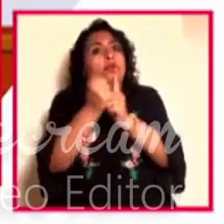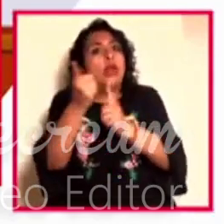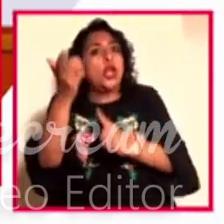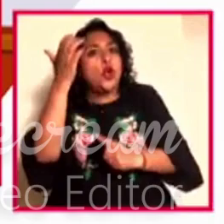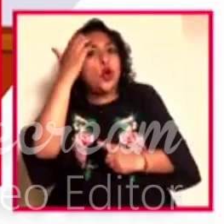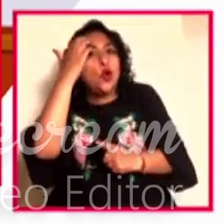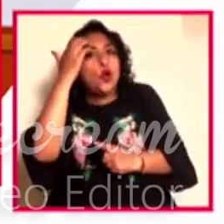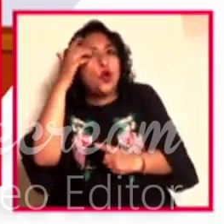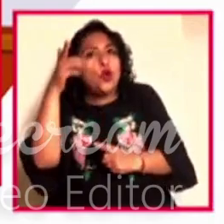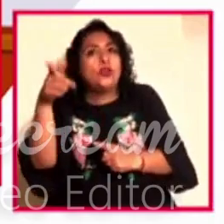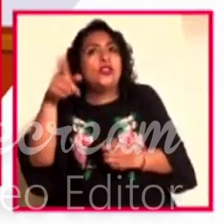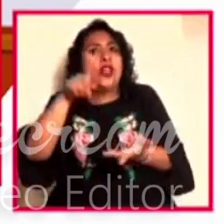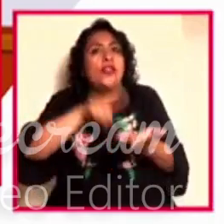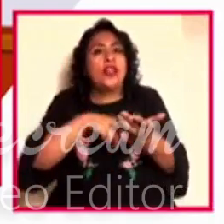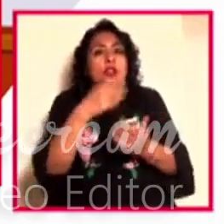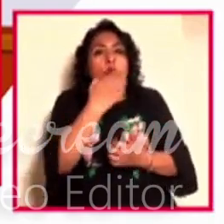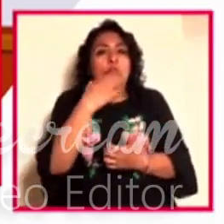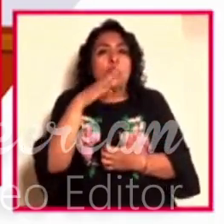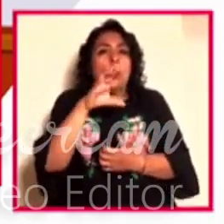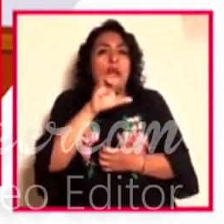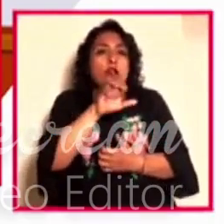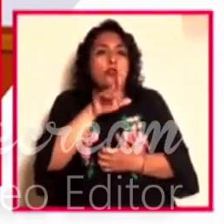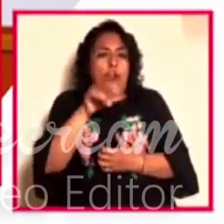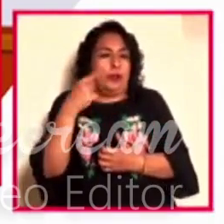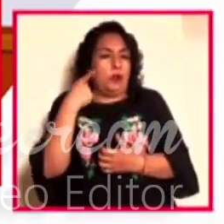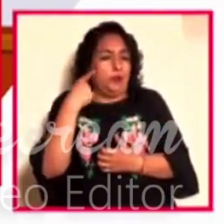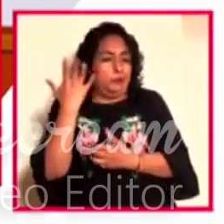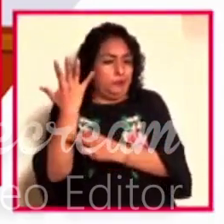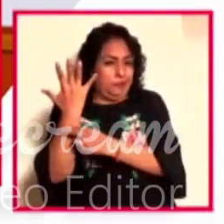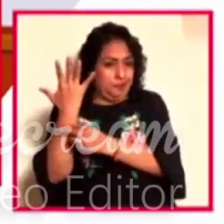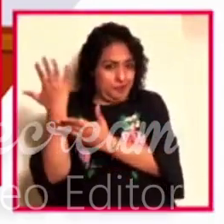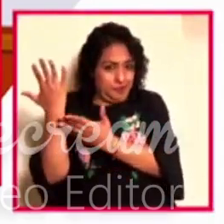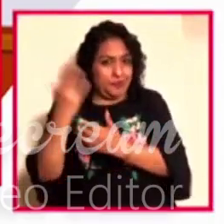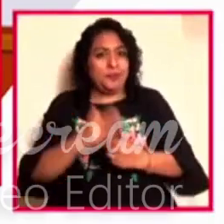en el conservatorio. Vamos a escuchar parte de lo que dijo.